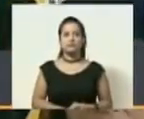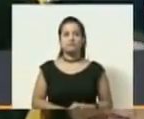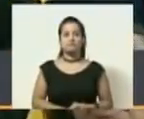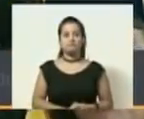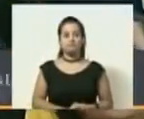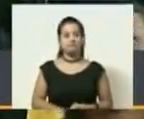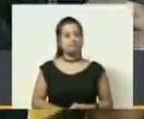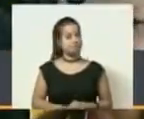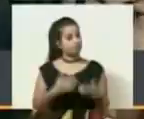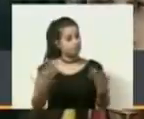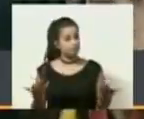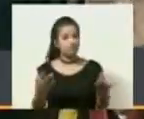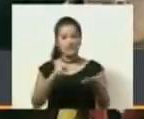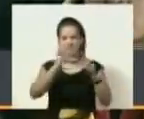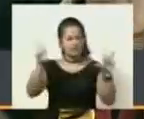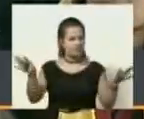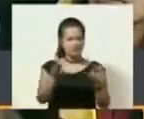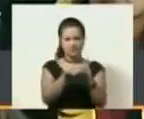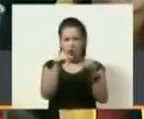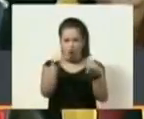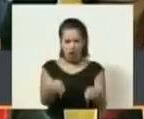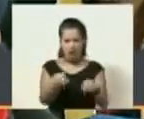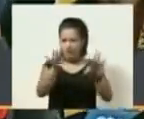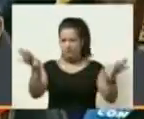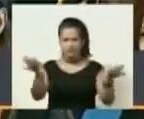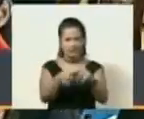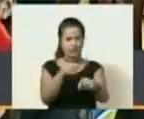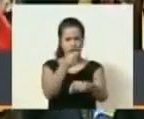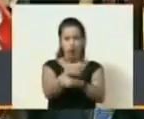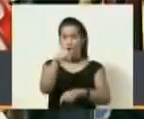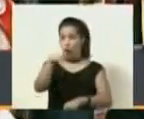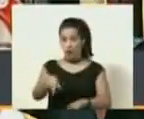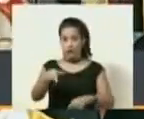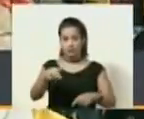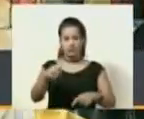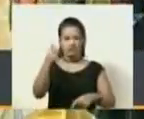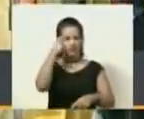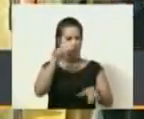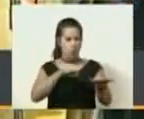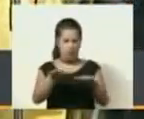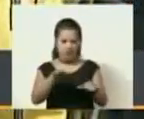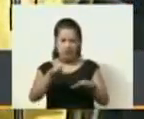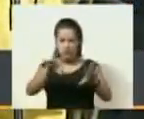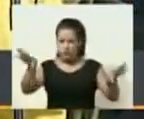Quiero decir, se están graduando hoy, jueves de misiones,